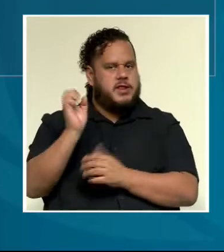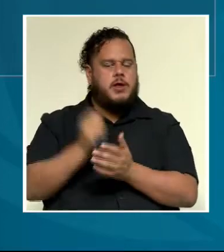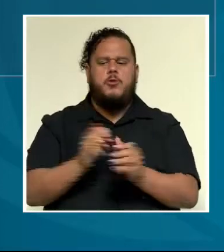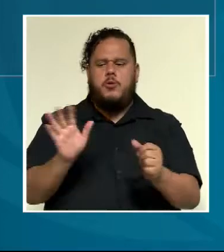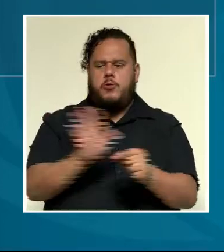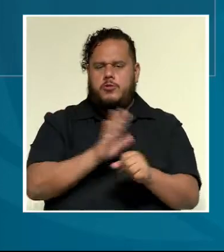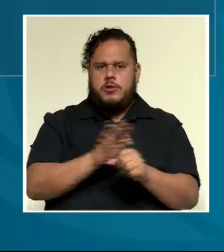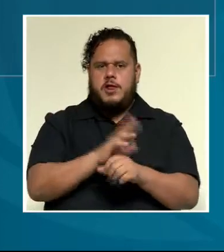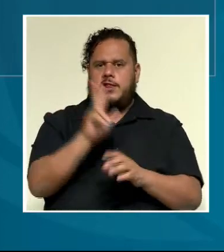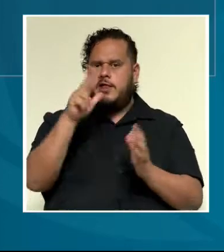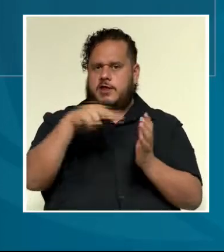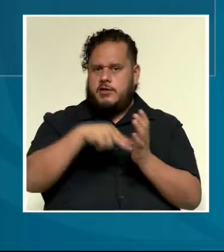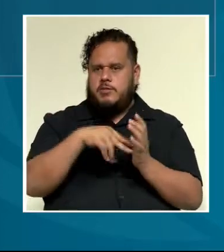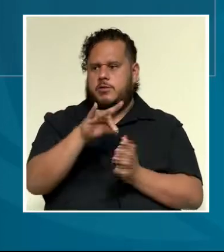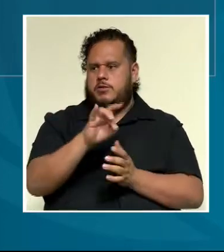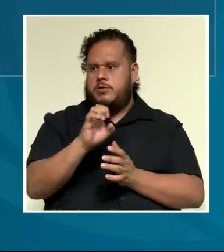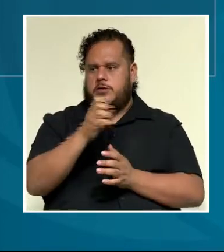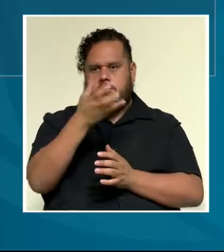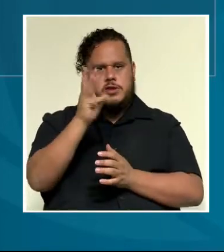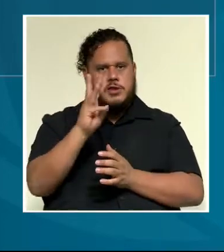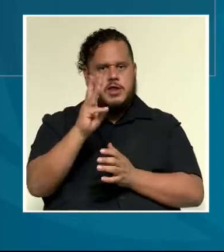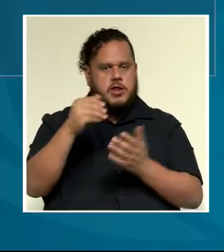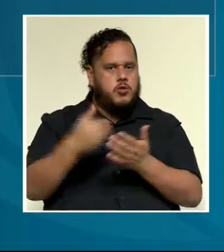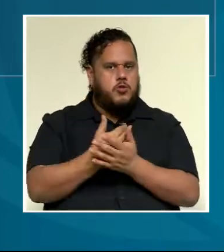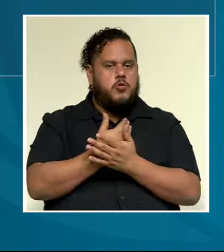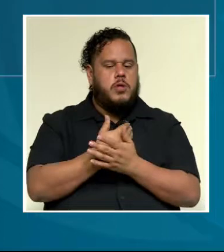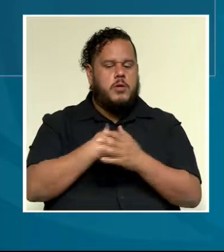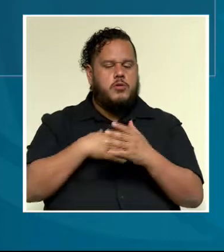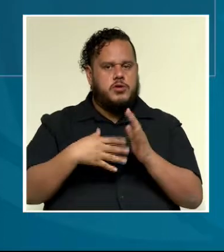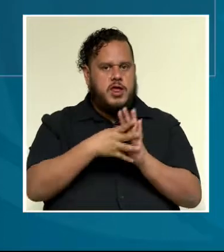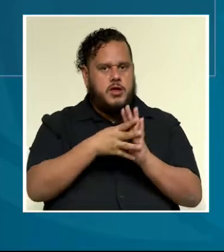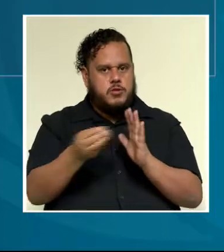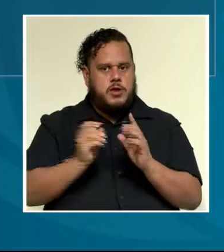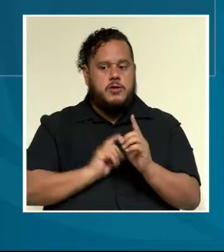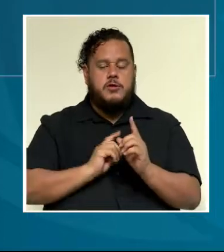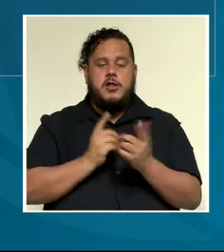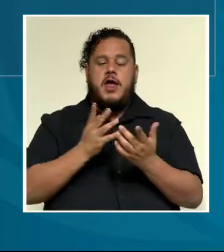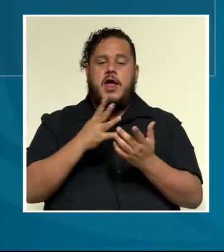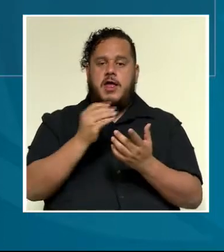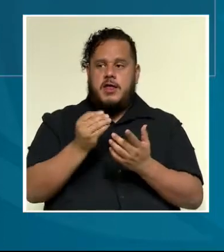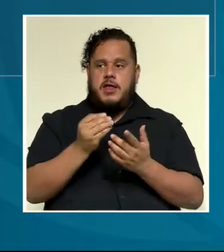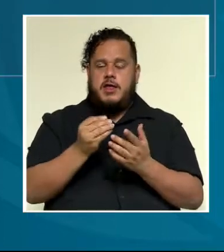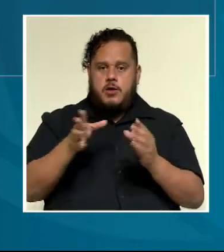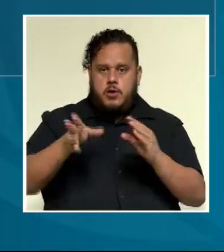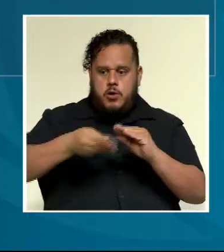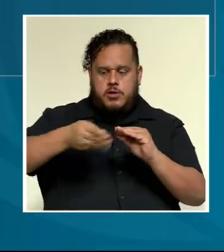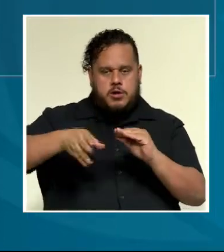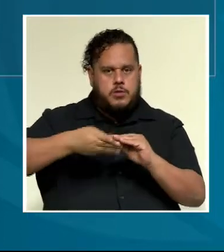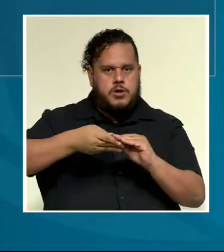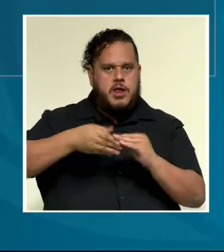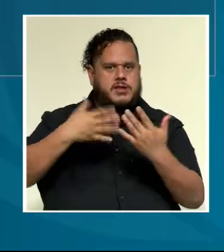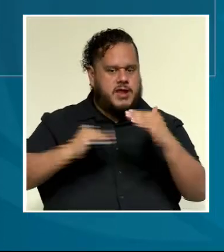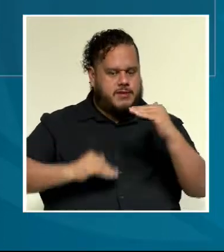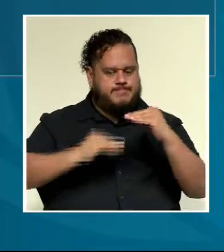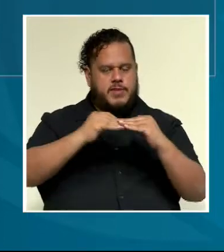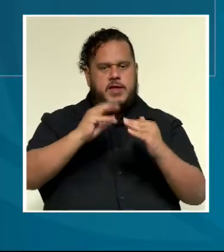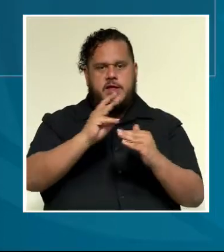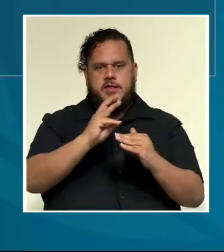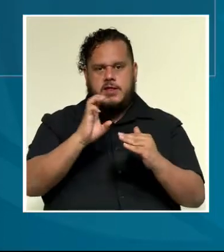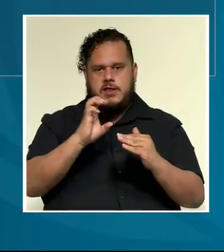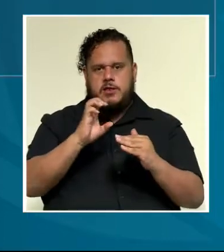de 3.816 nuevos casos, mientras que los acumulados ya llegan a